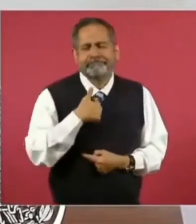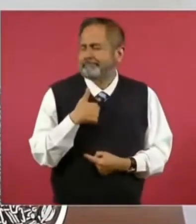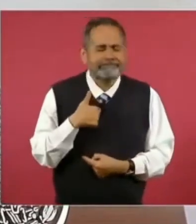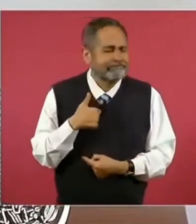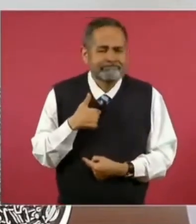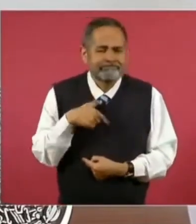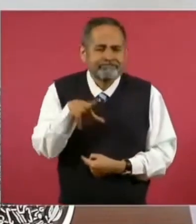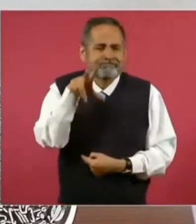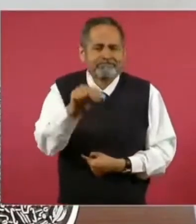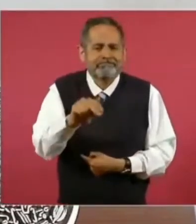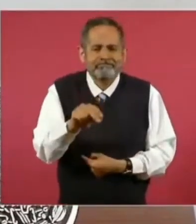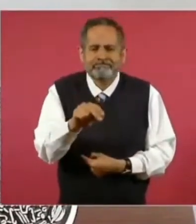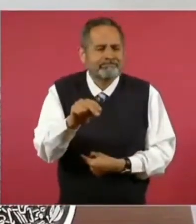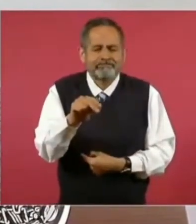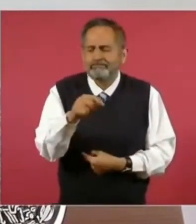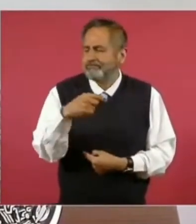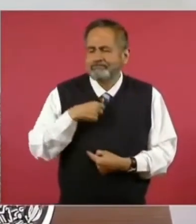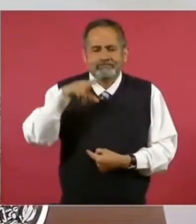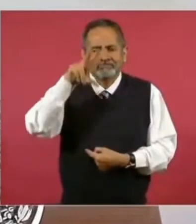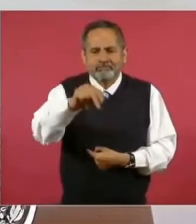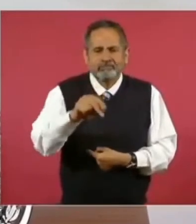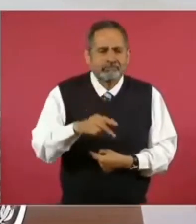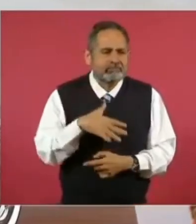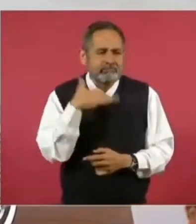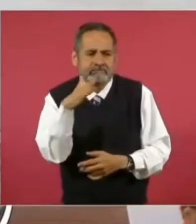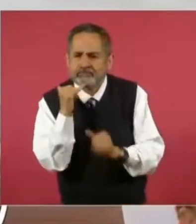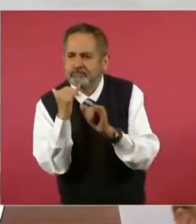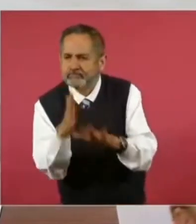yo no transo,